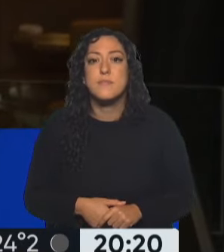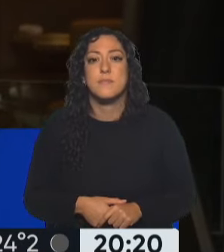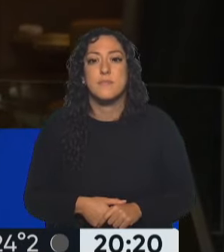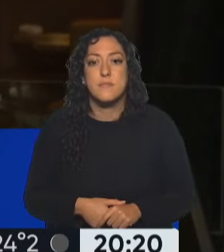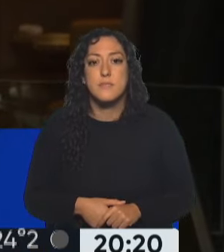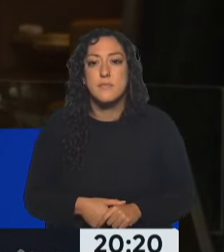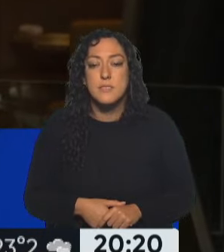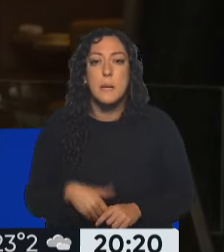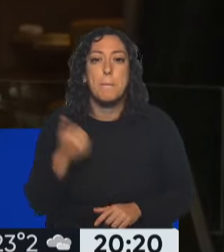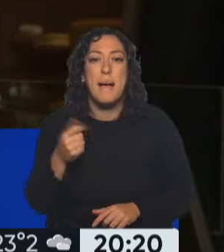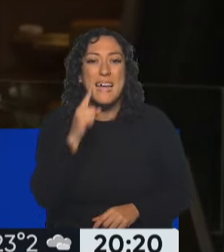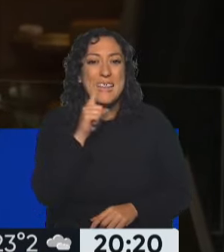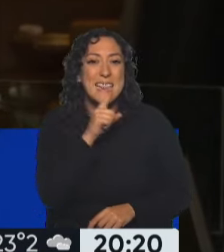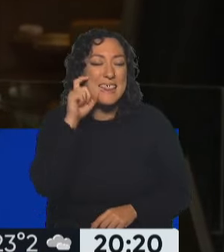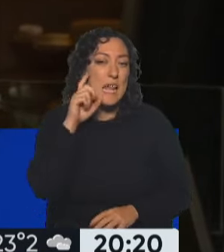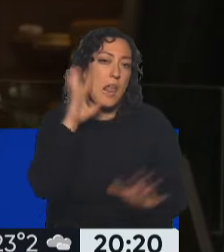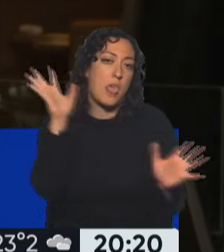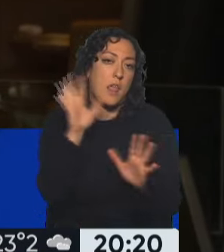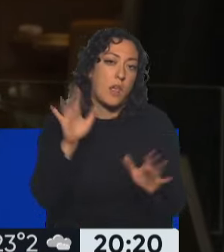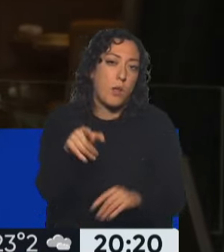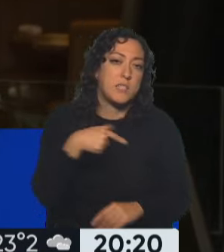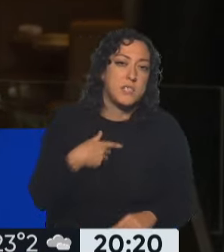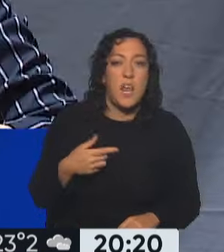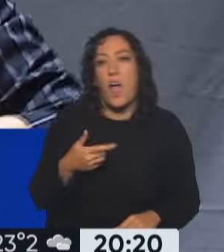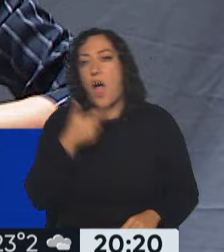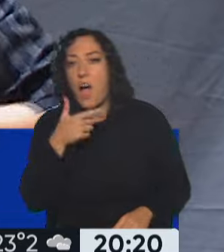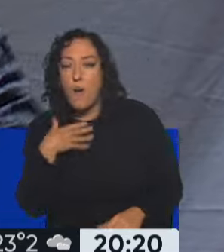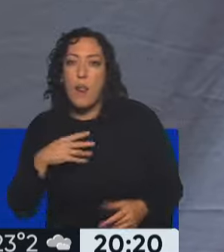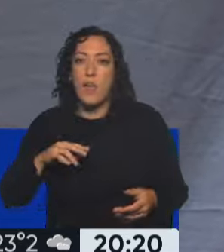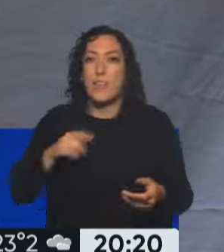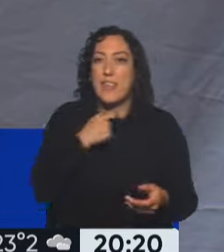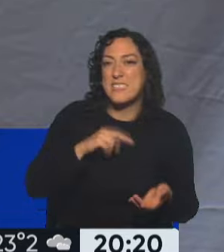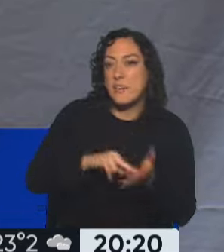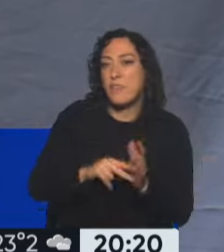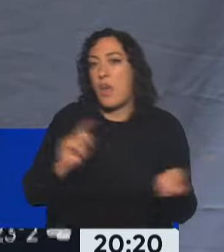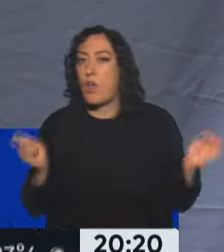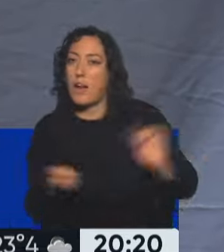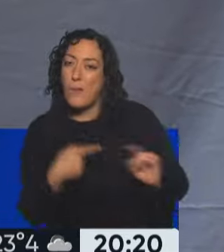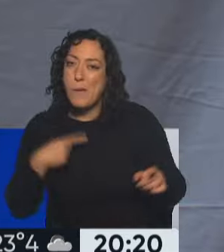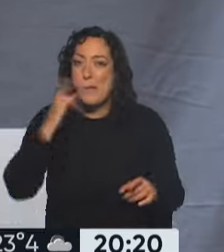como Maite nada que ver, es muy irónica y es bastante oscura.